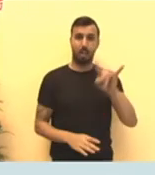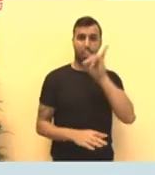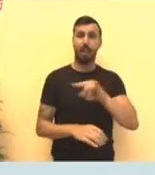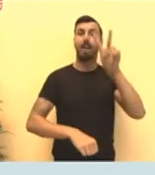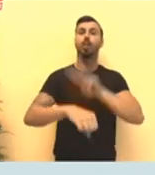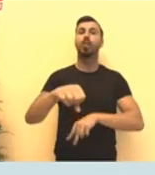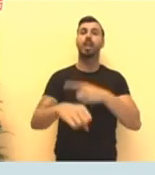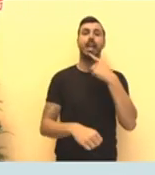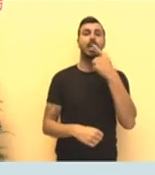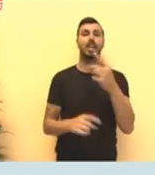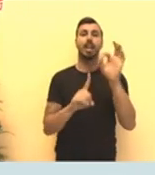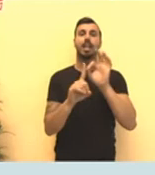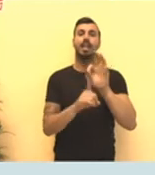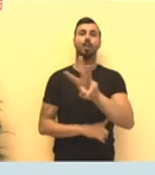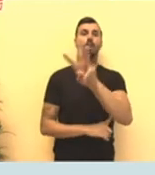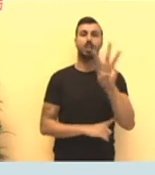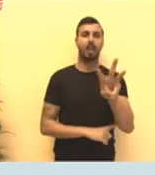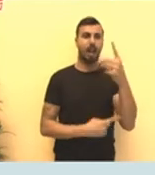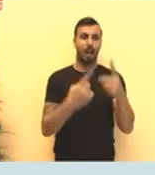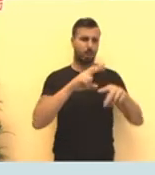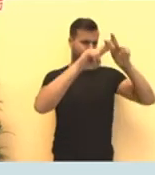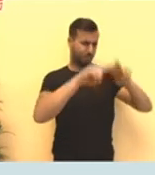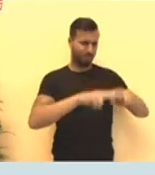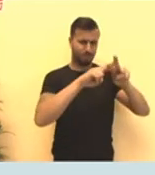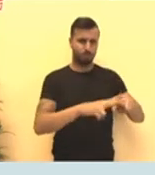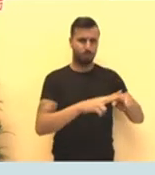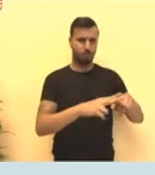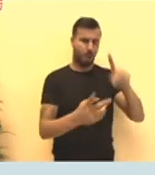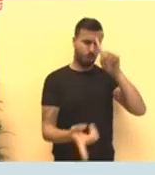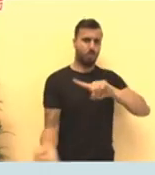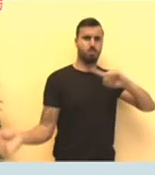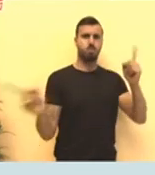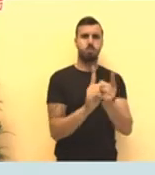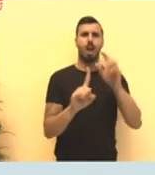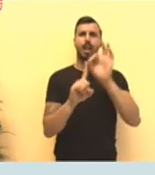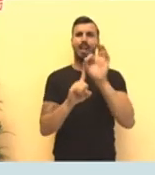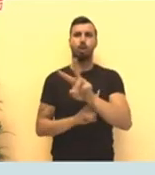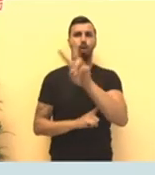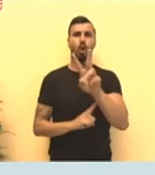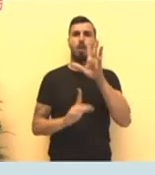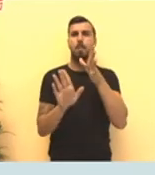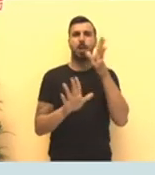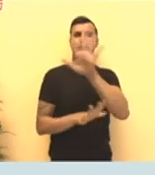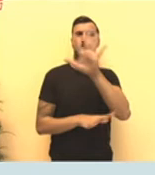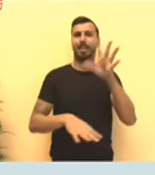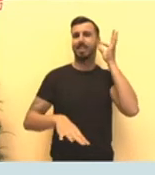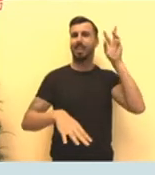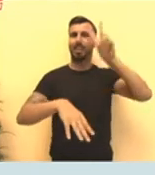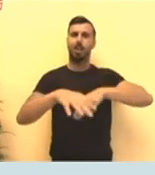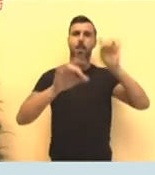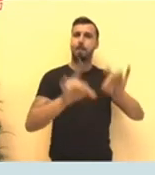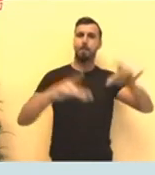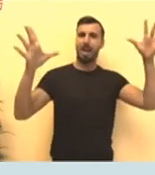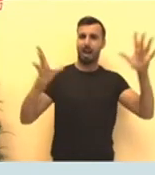a personas que tenían el grado 3, ahora tienen el grado 2. Es milagrosa la mujer, ¿vale? La valoración del tipo y grado